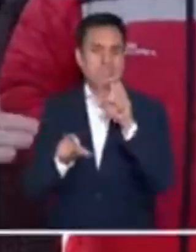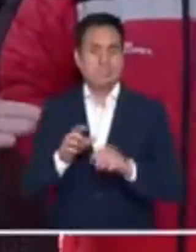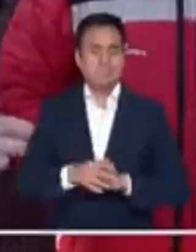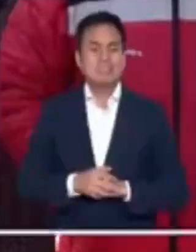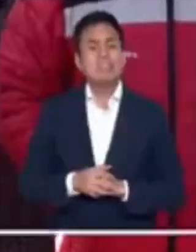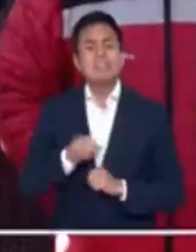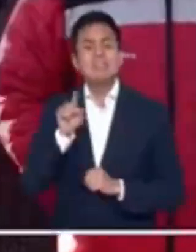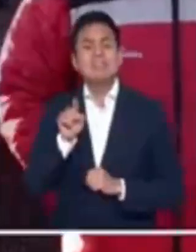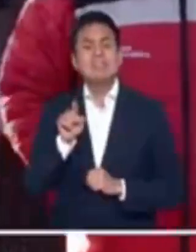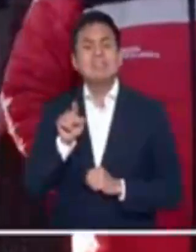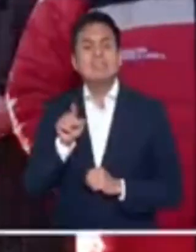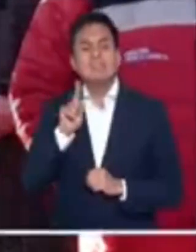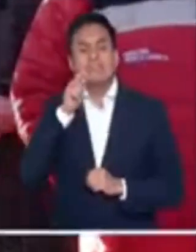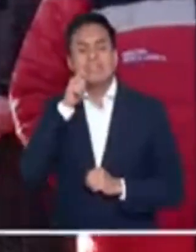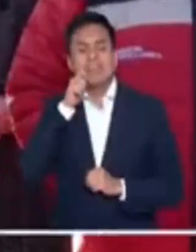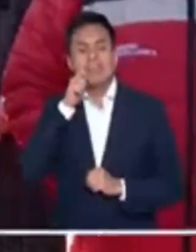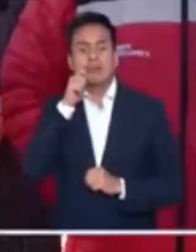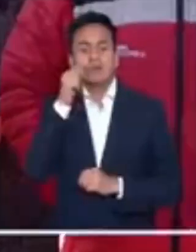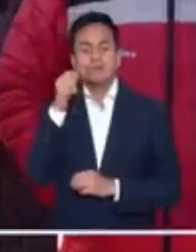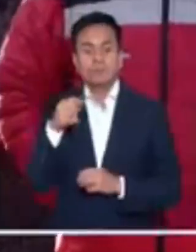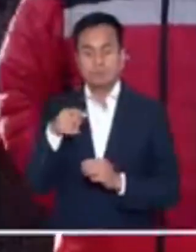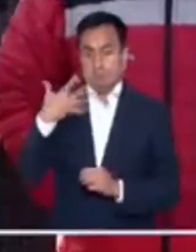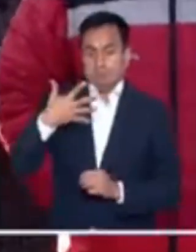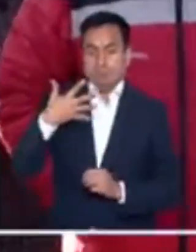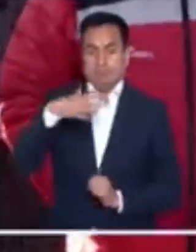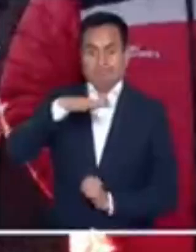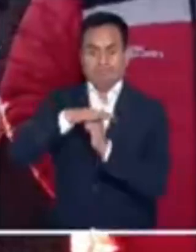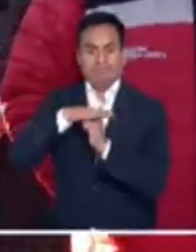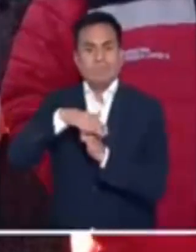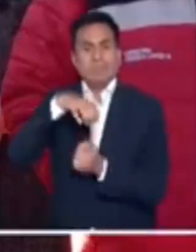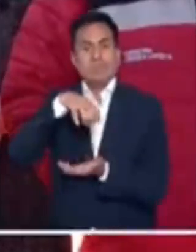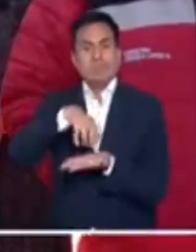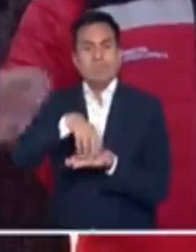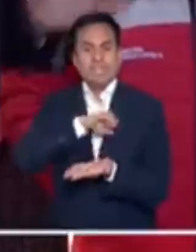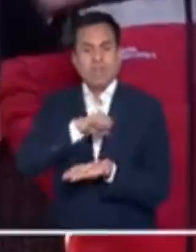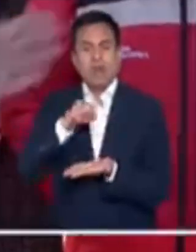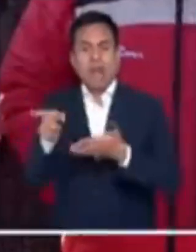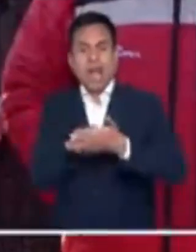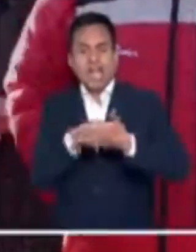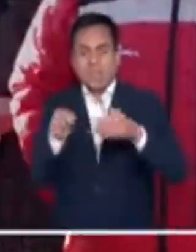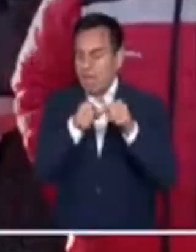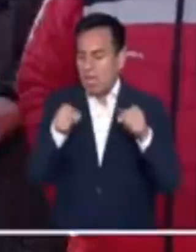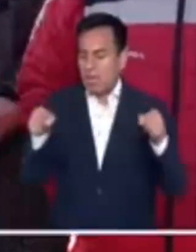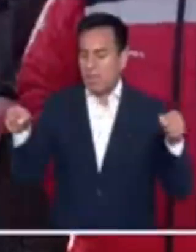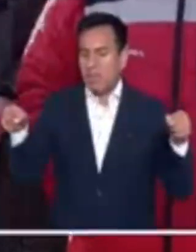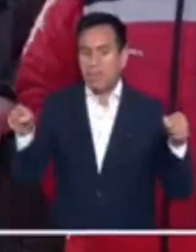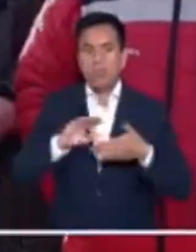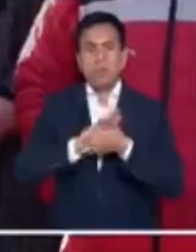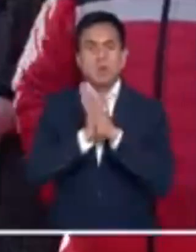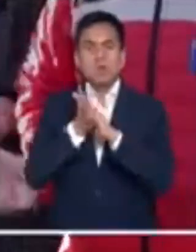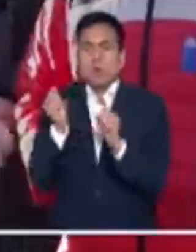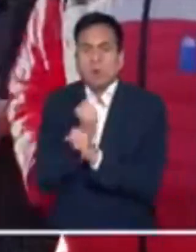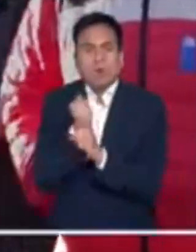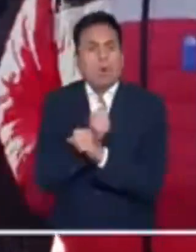Dentro de esto, aquí ni más ni menos que la columna vertebral de la ciudad, que es la Alameda, con todo lo que aquí ya se ha planteado, con el conjunto de